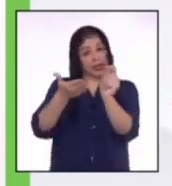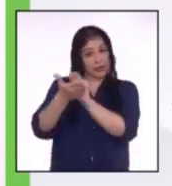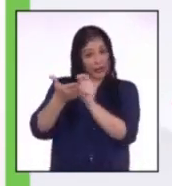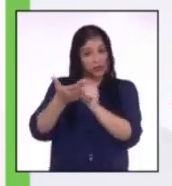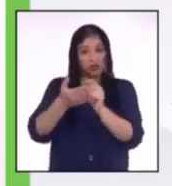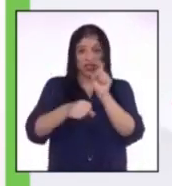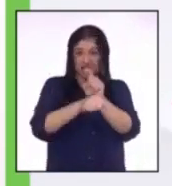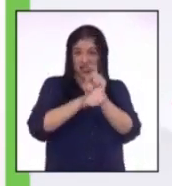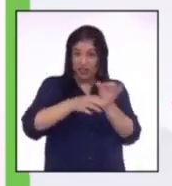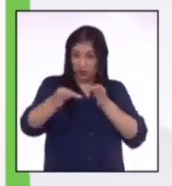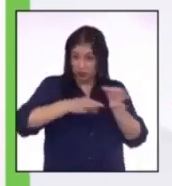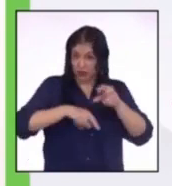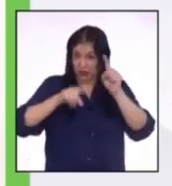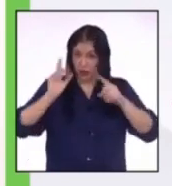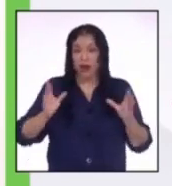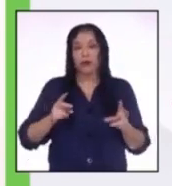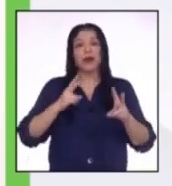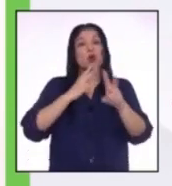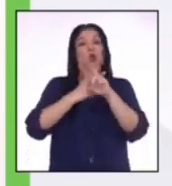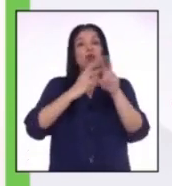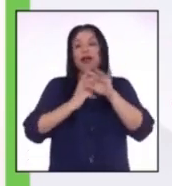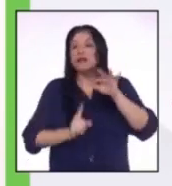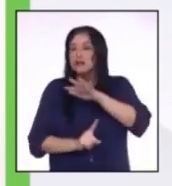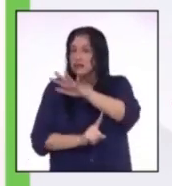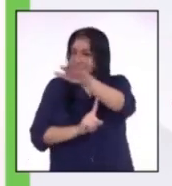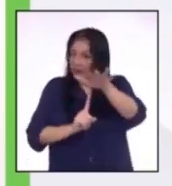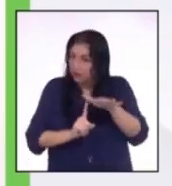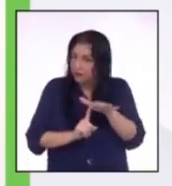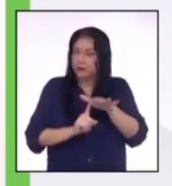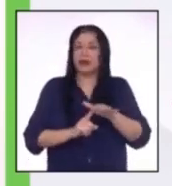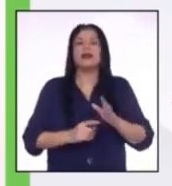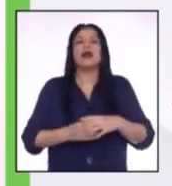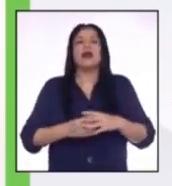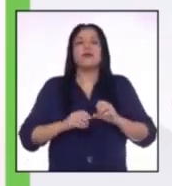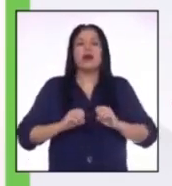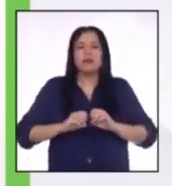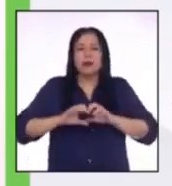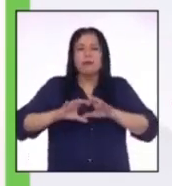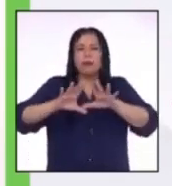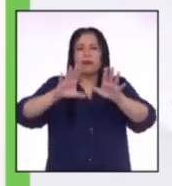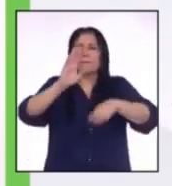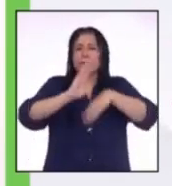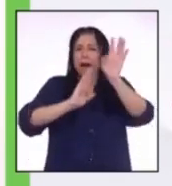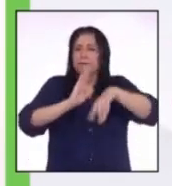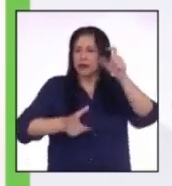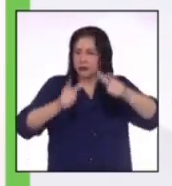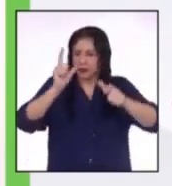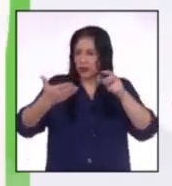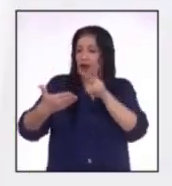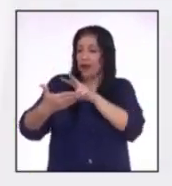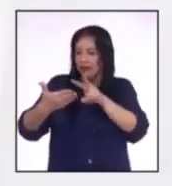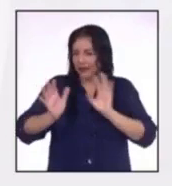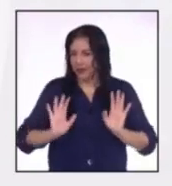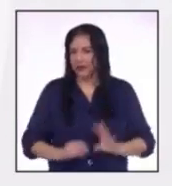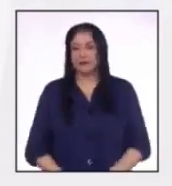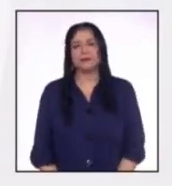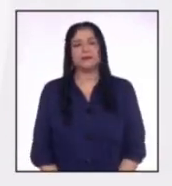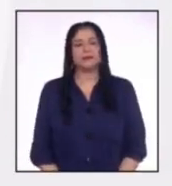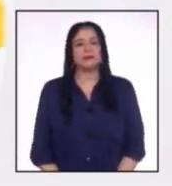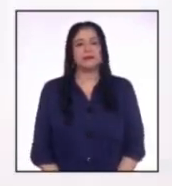instructivo para el cuidado del ambiente llegue a la mayor cantidad posible de personas